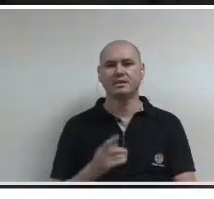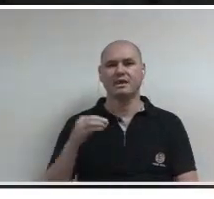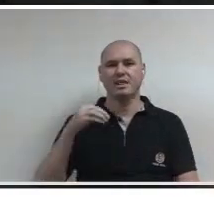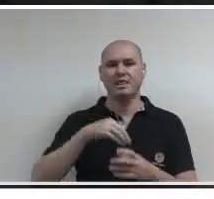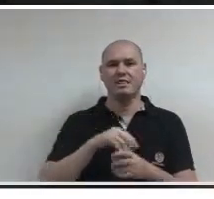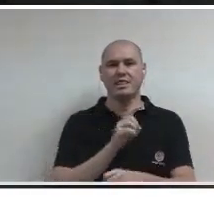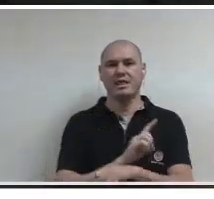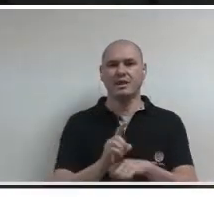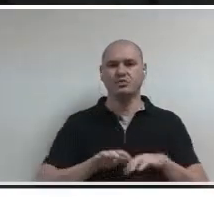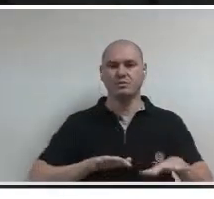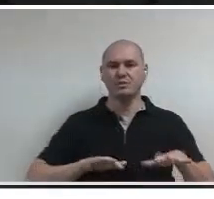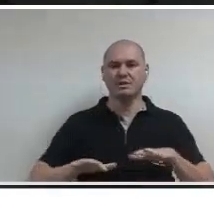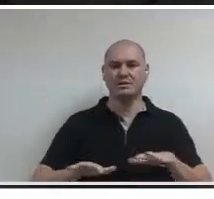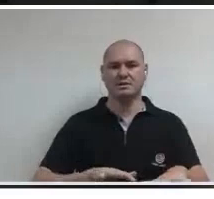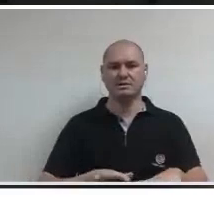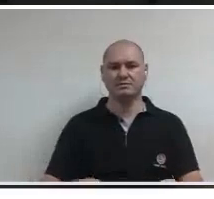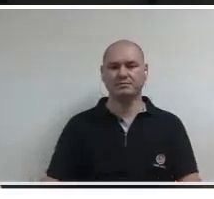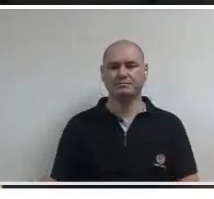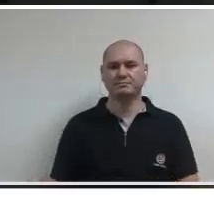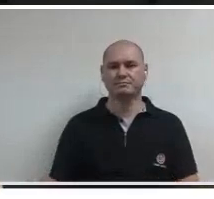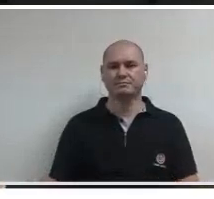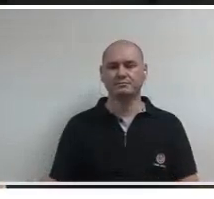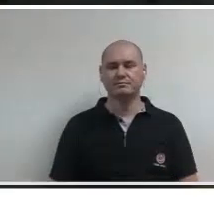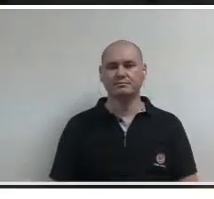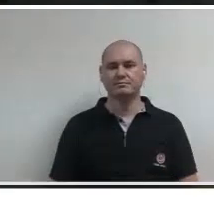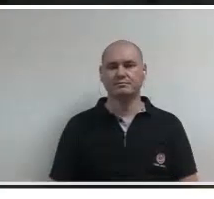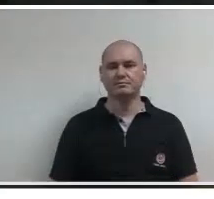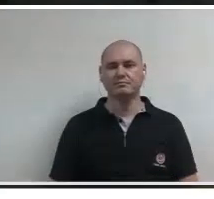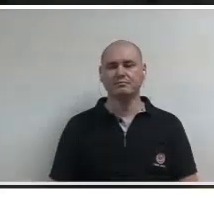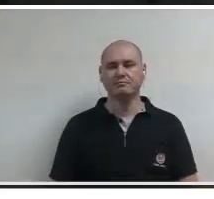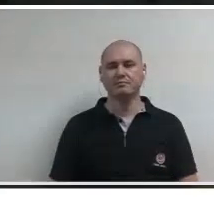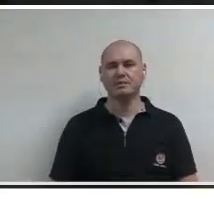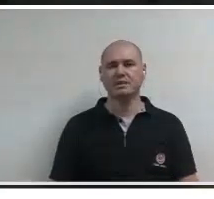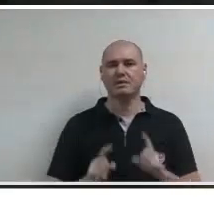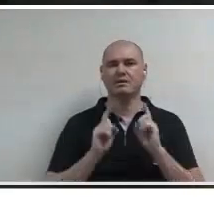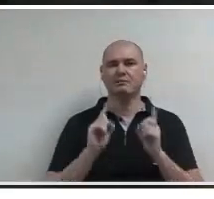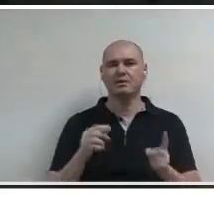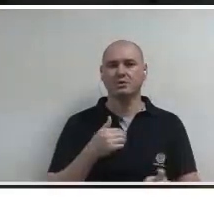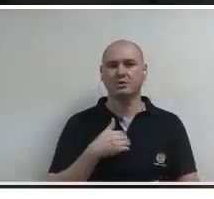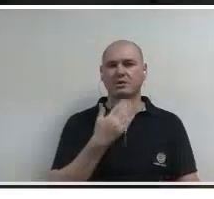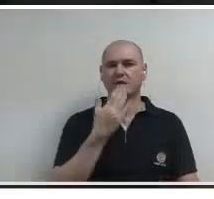pe. A derecho administrativo, ahora es guapo, y se ve en Guaranamo.